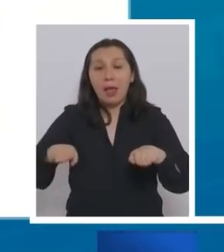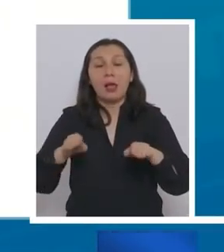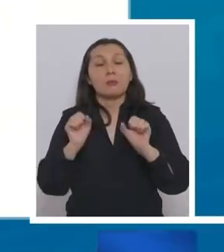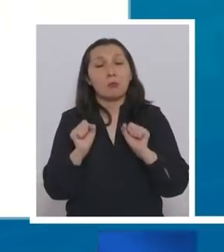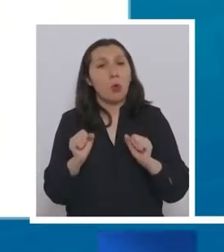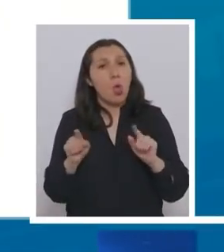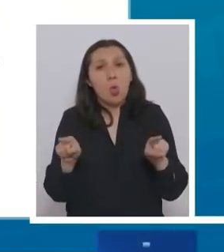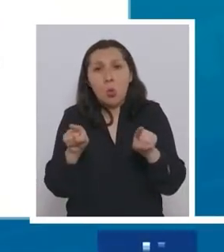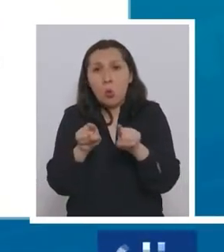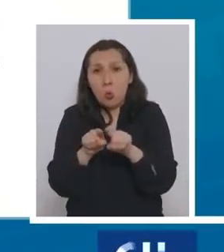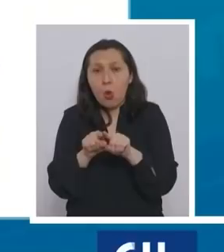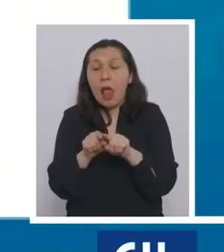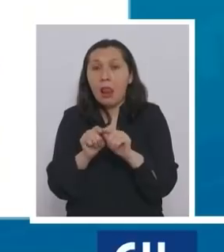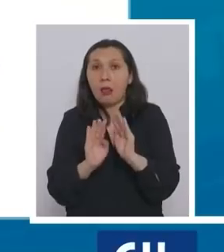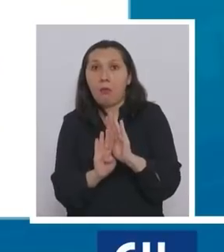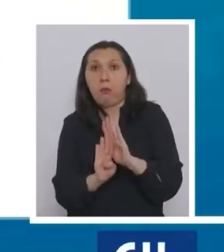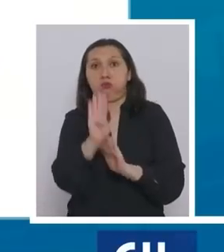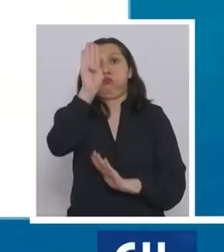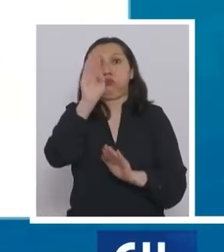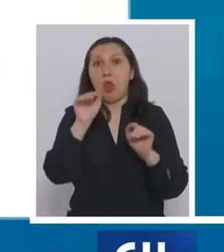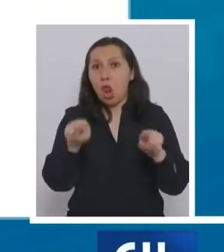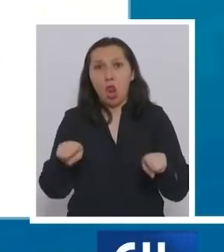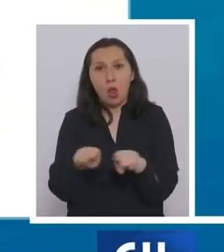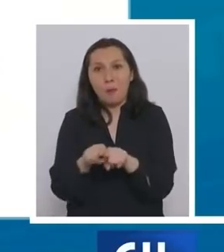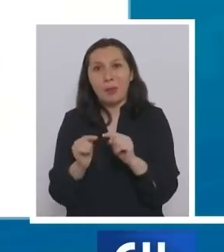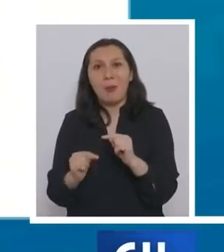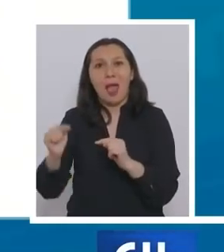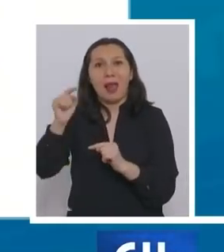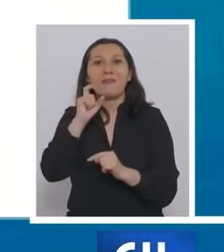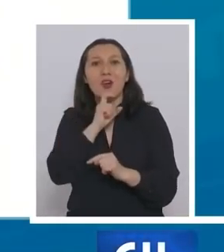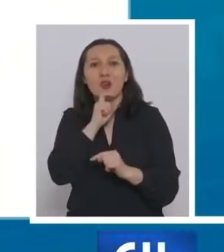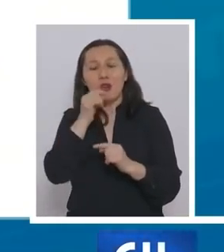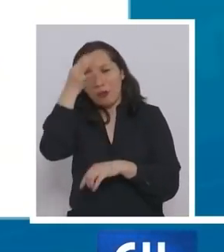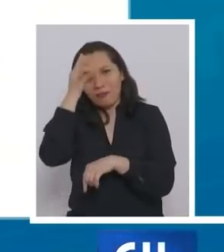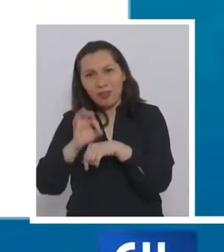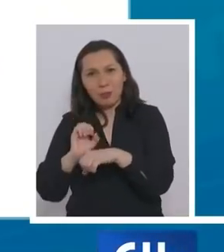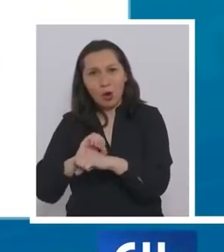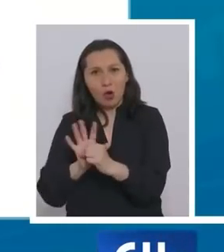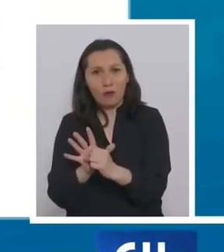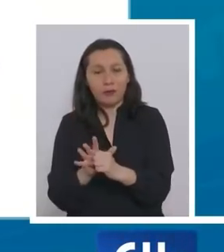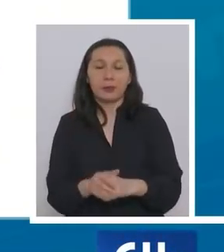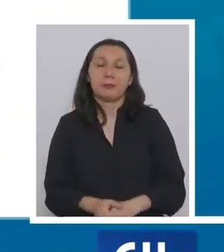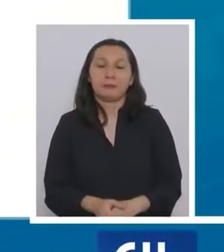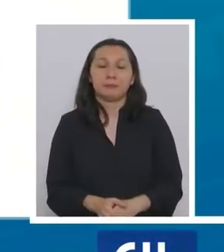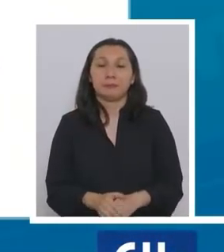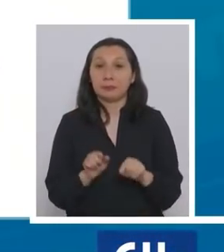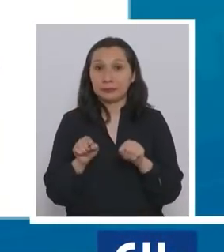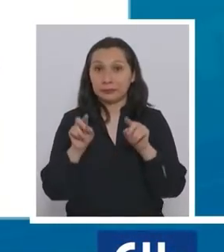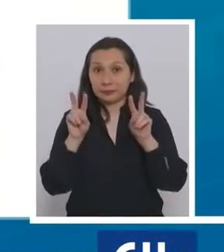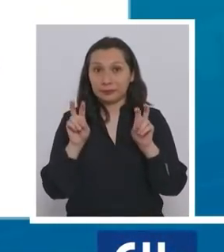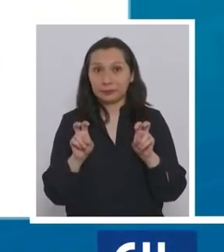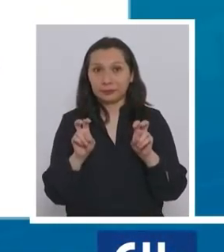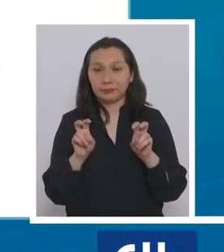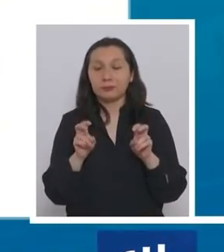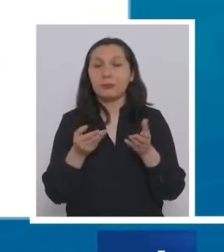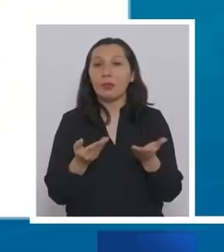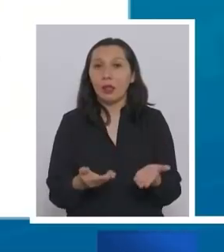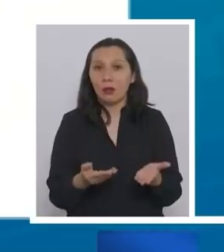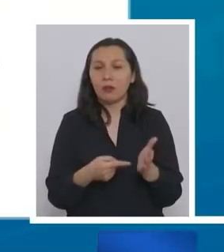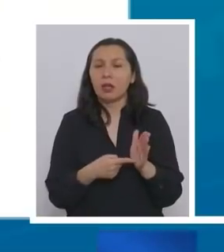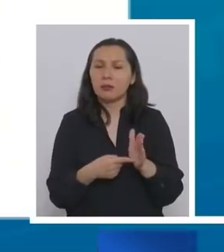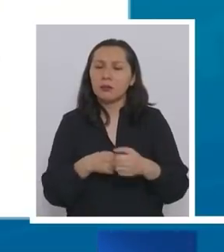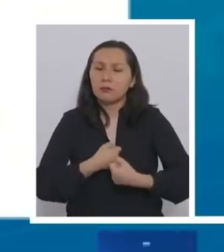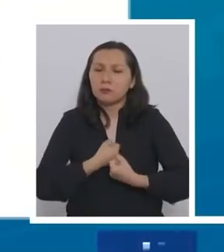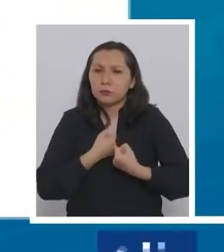puede ser igualmente explosivo que el aumento del número de contagiados. Al respecto, vamos a